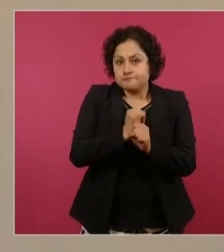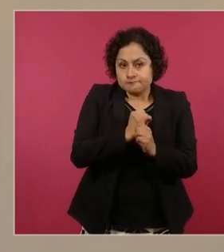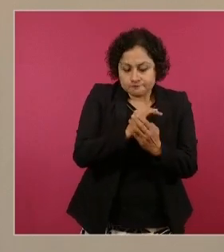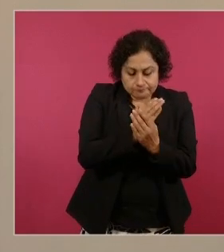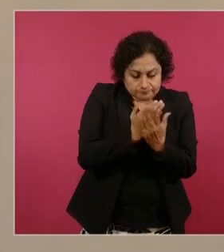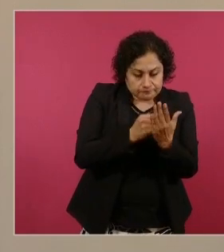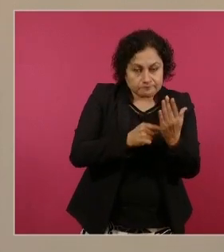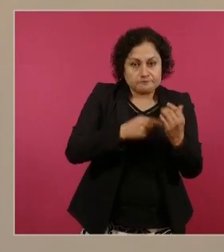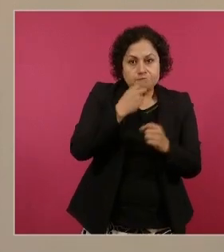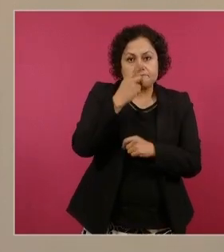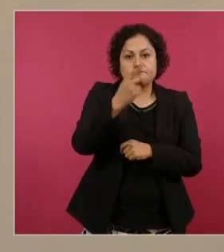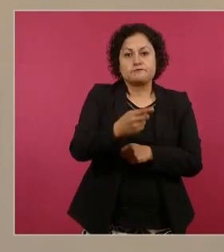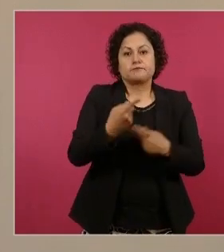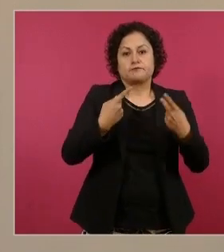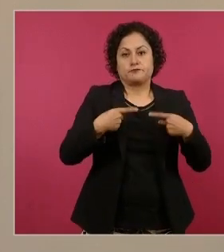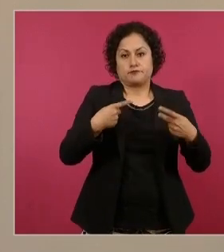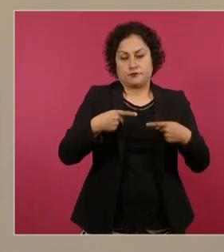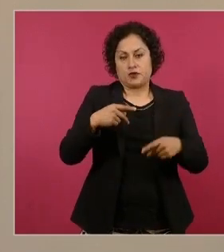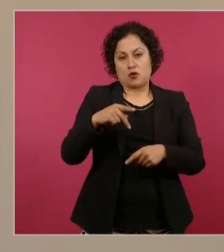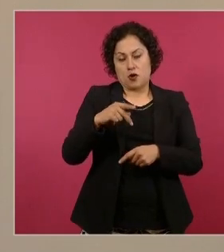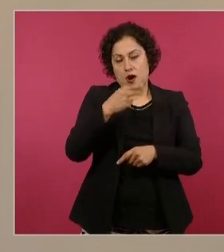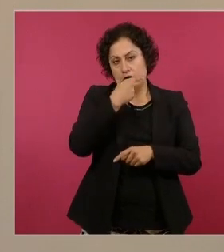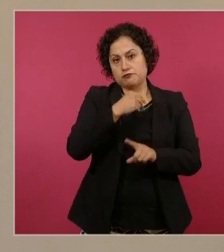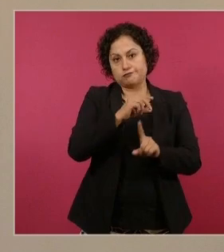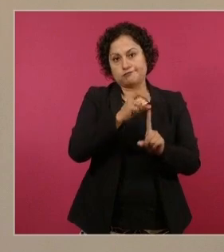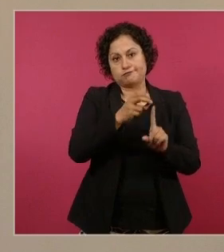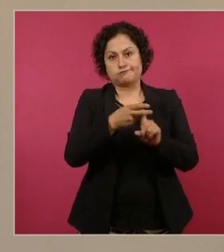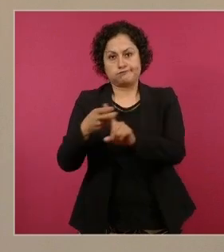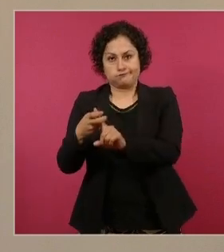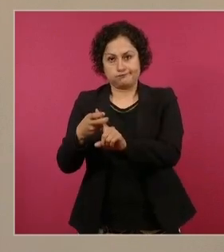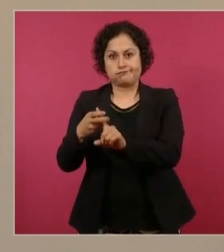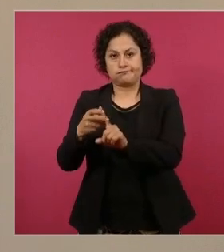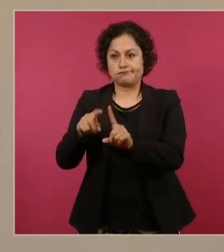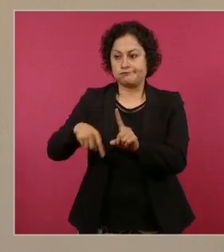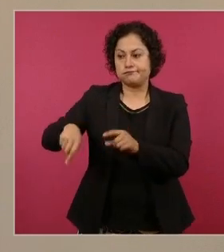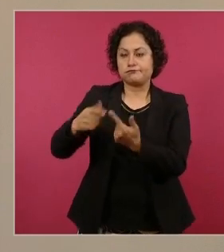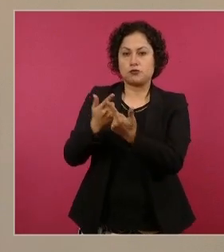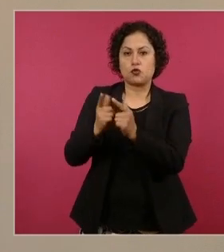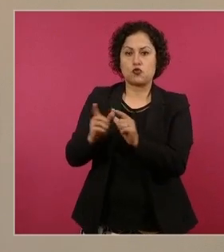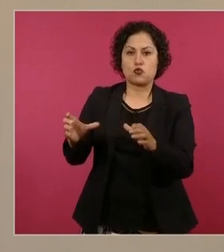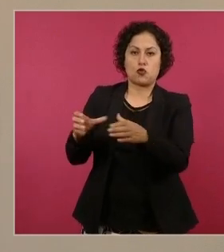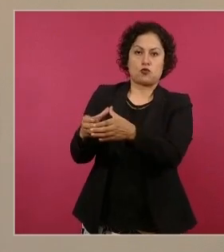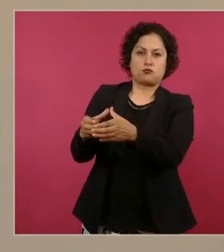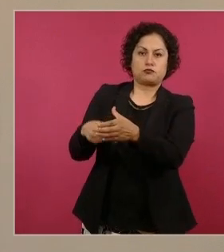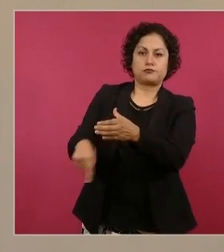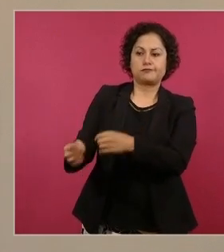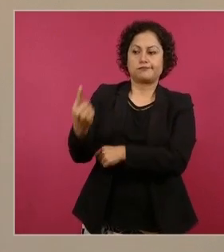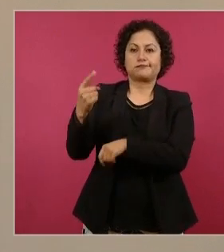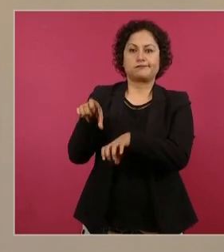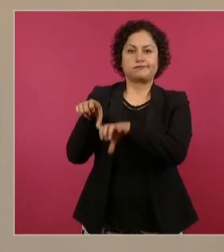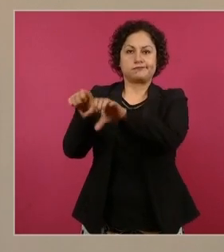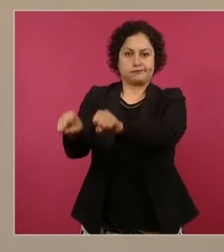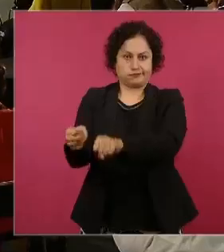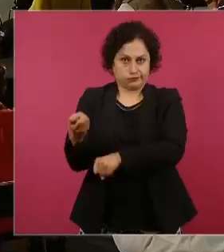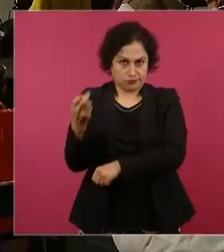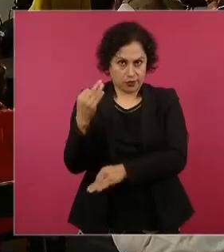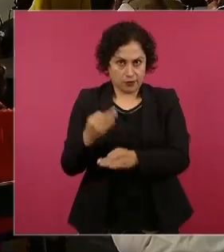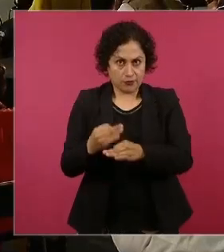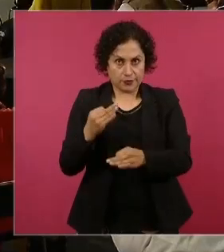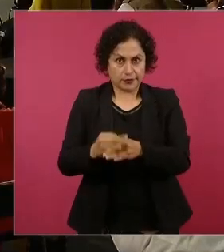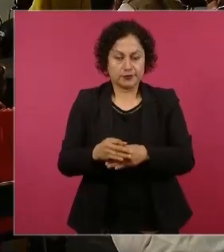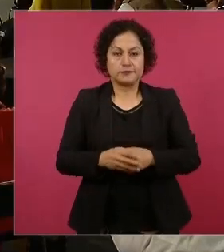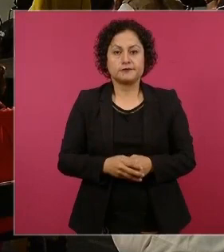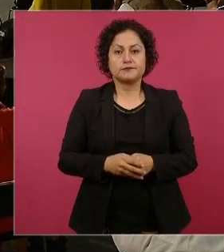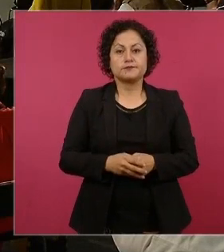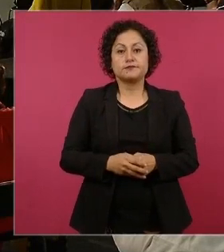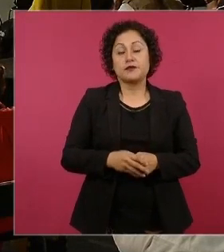fue secuestrada por personas armadas, entre ellas el hoy detenido. En agosto,